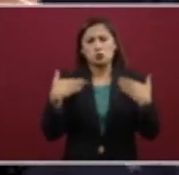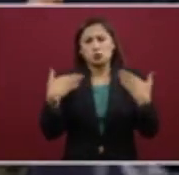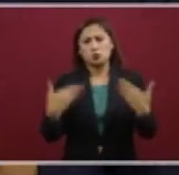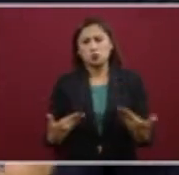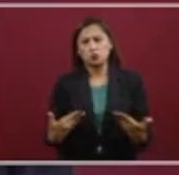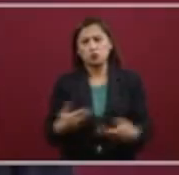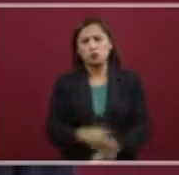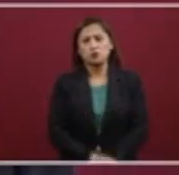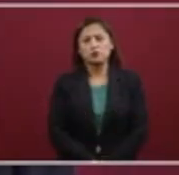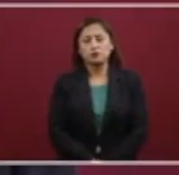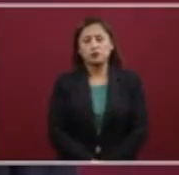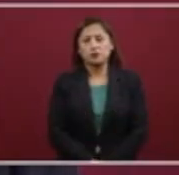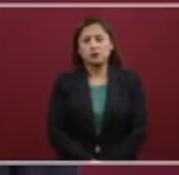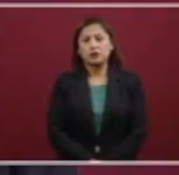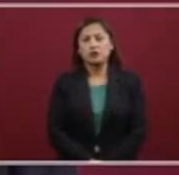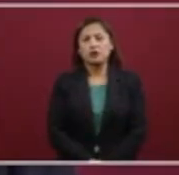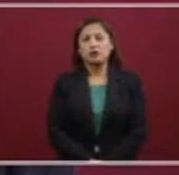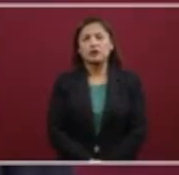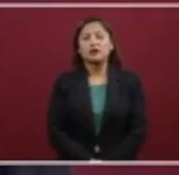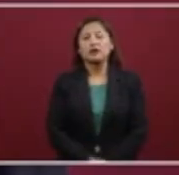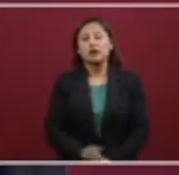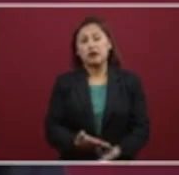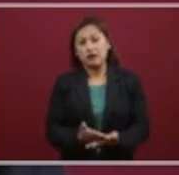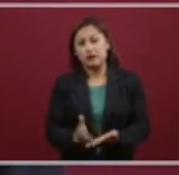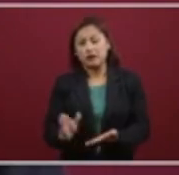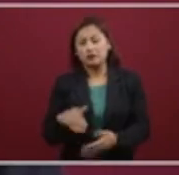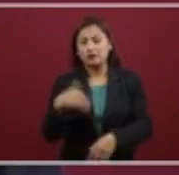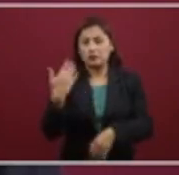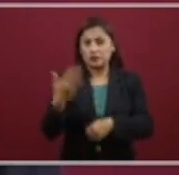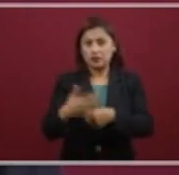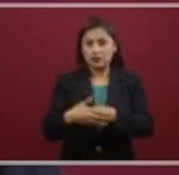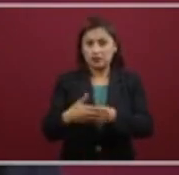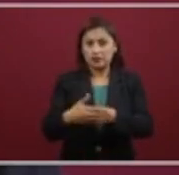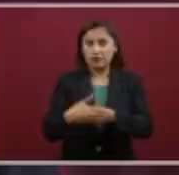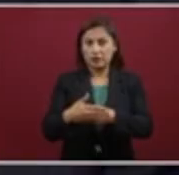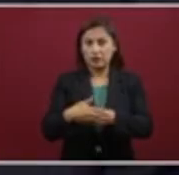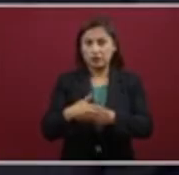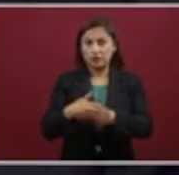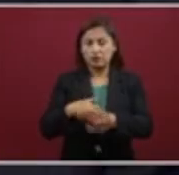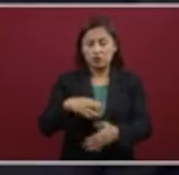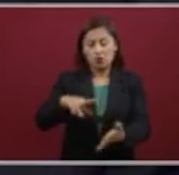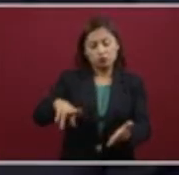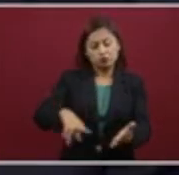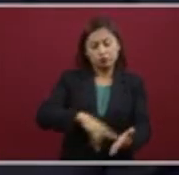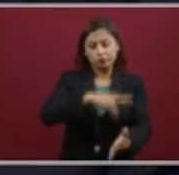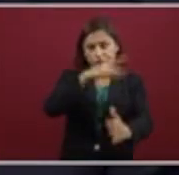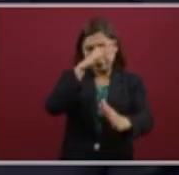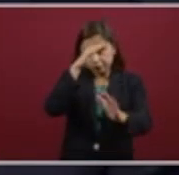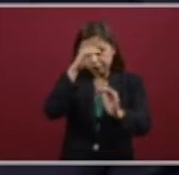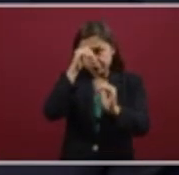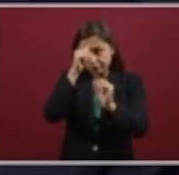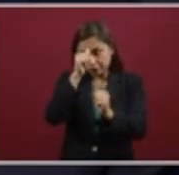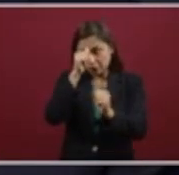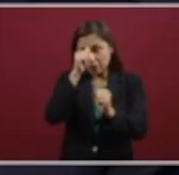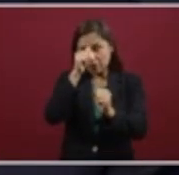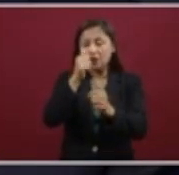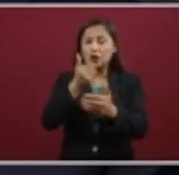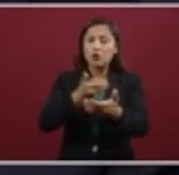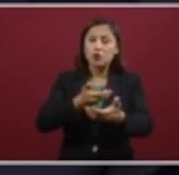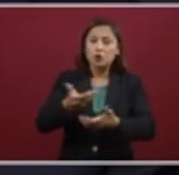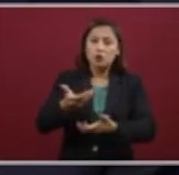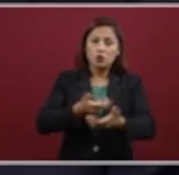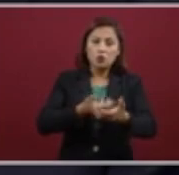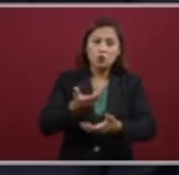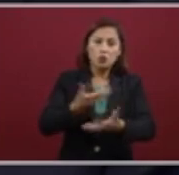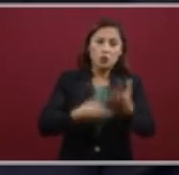se va a aprobar el Tratado de Libre Comercio. Tengo confianza